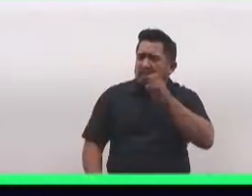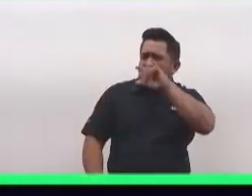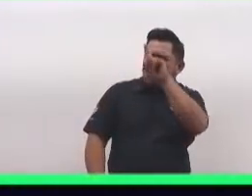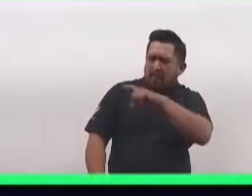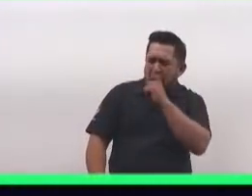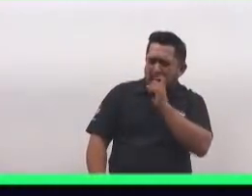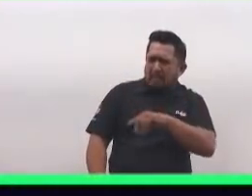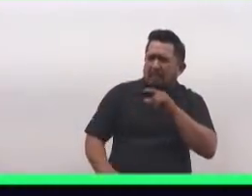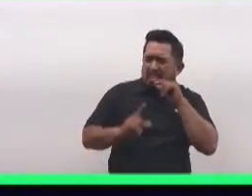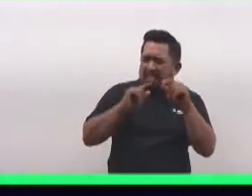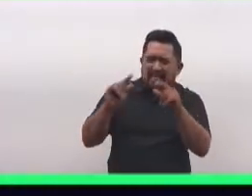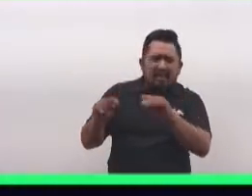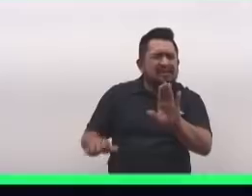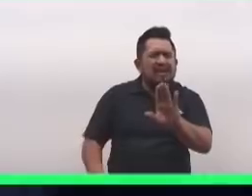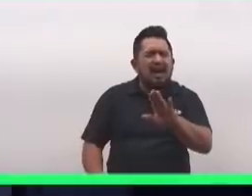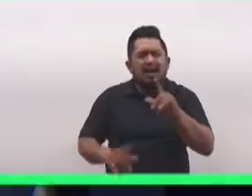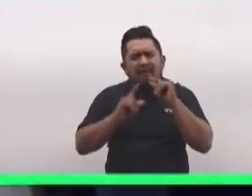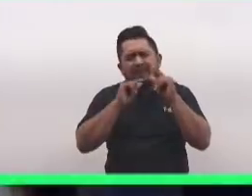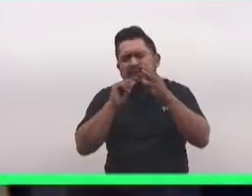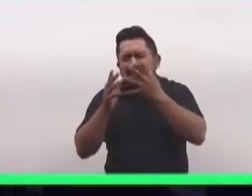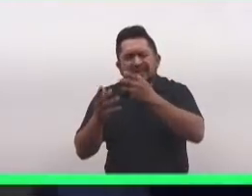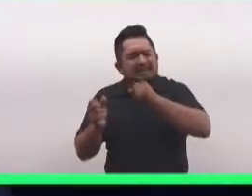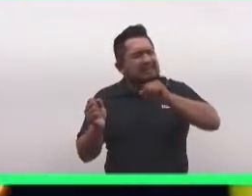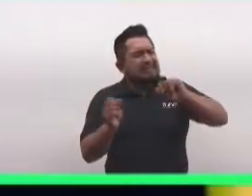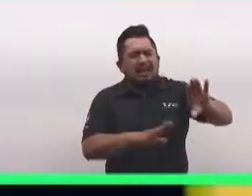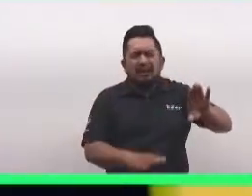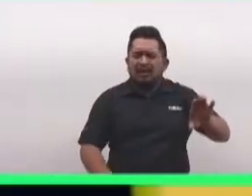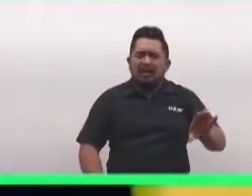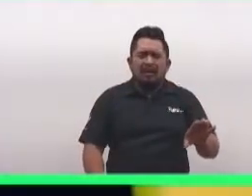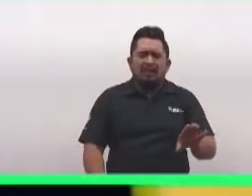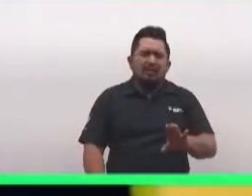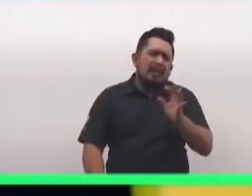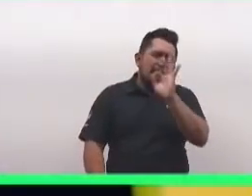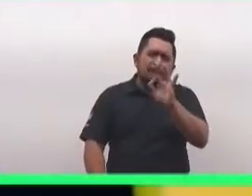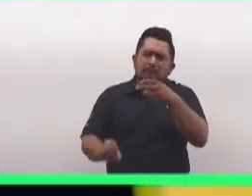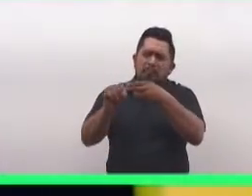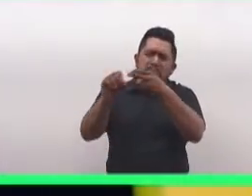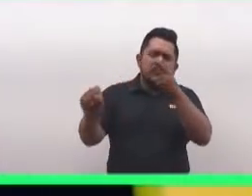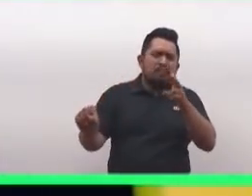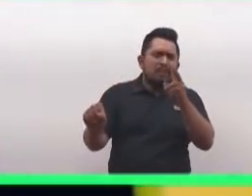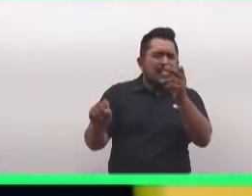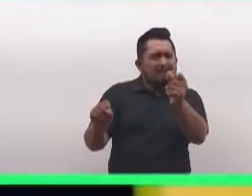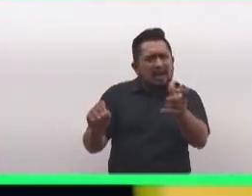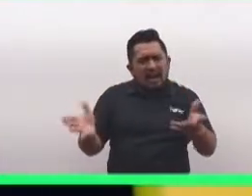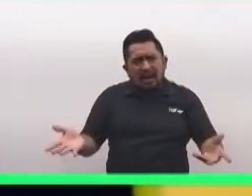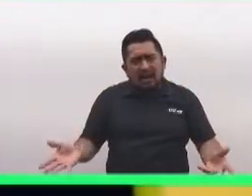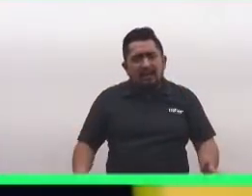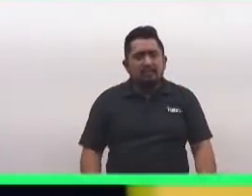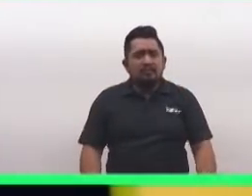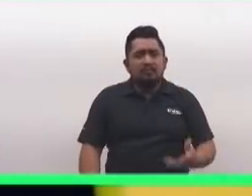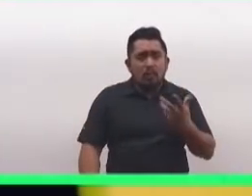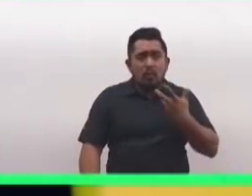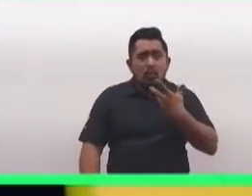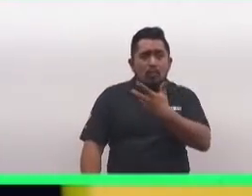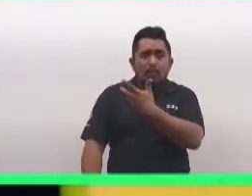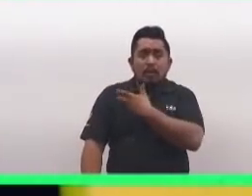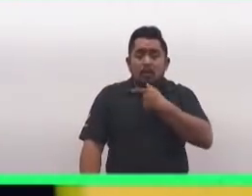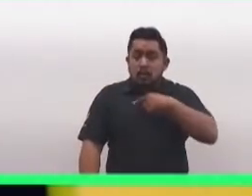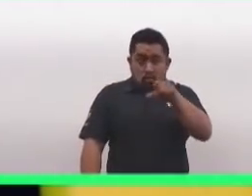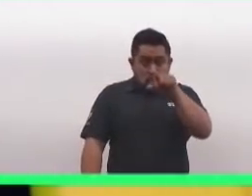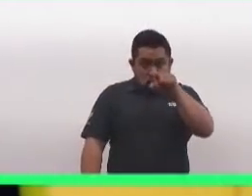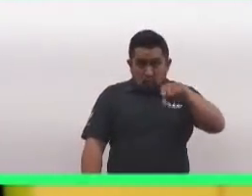institución hablando mal del mir hermanito agarre su presente y sage se sólo eso dice el señor hijo no pretendes estar en mi casa